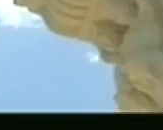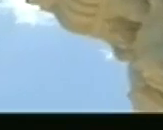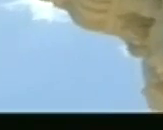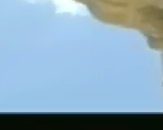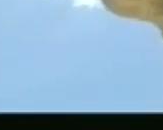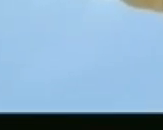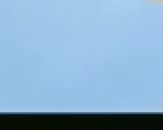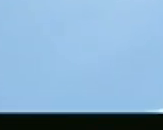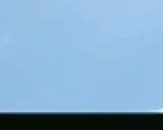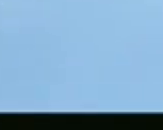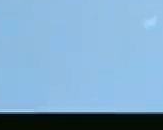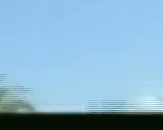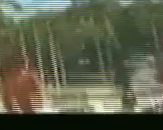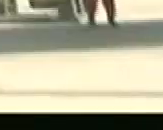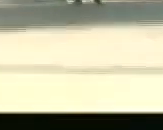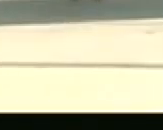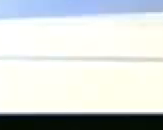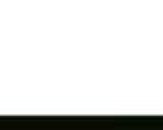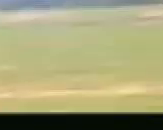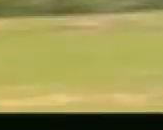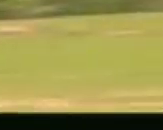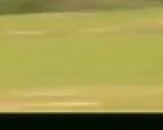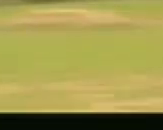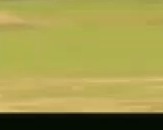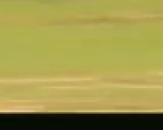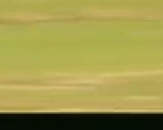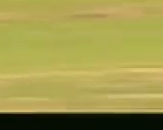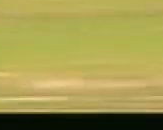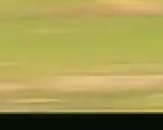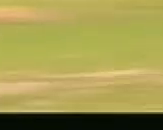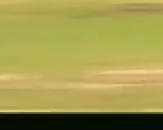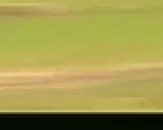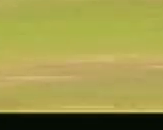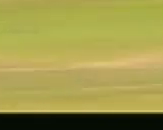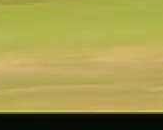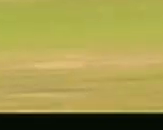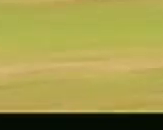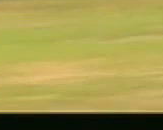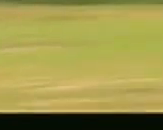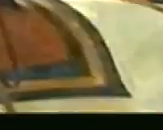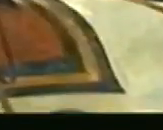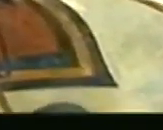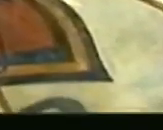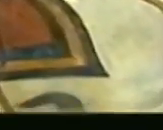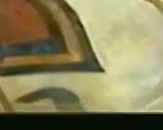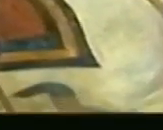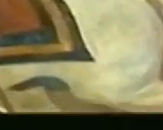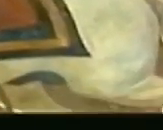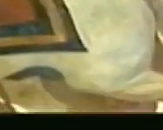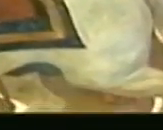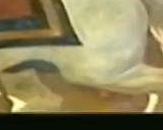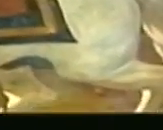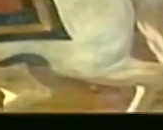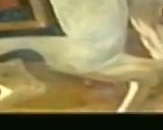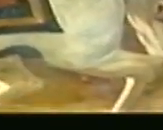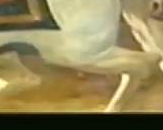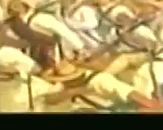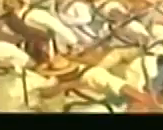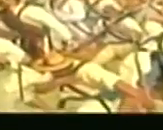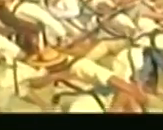Ha nacido la patria en Carabobo. Aquel día Bolívar cruzó esta sabana y venía